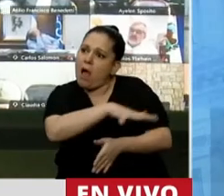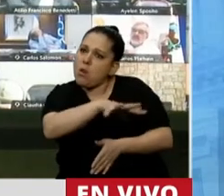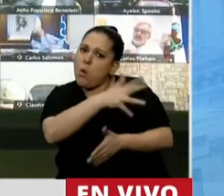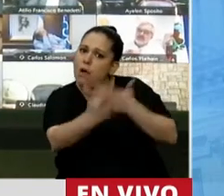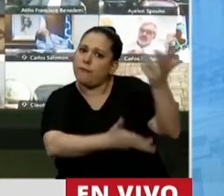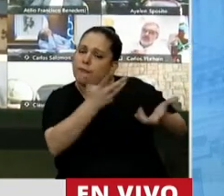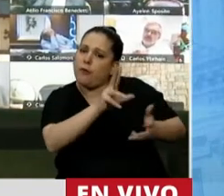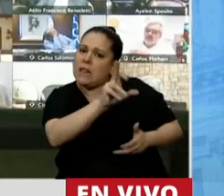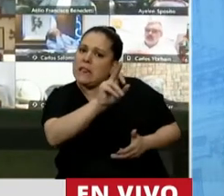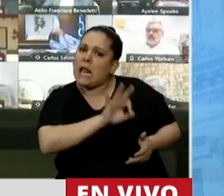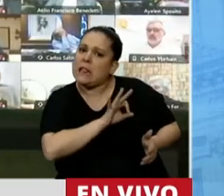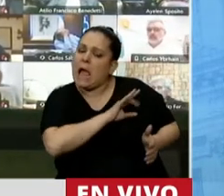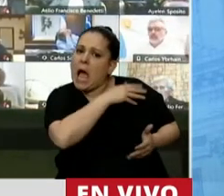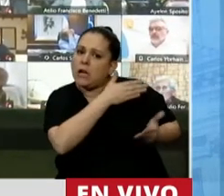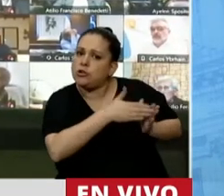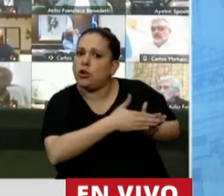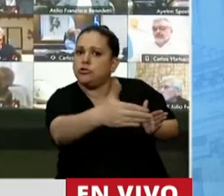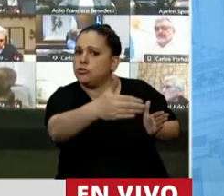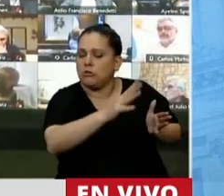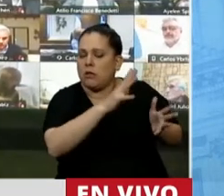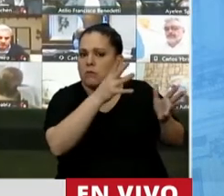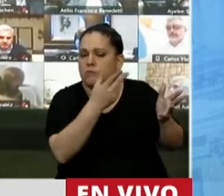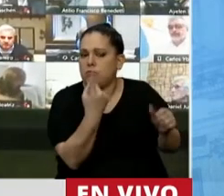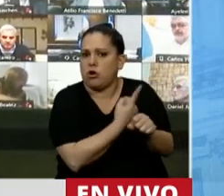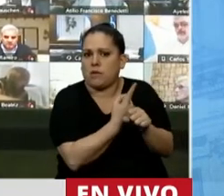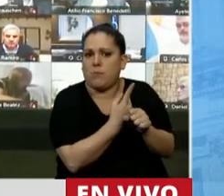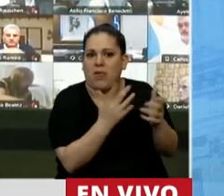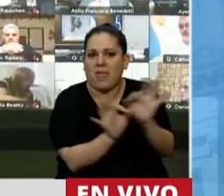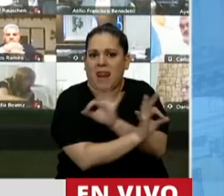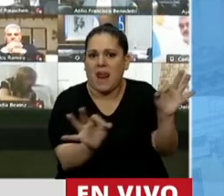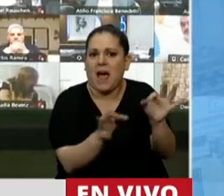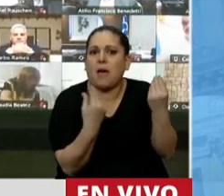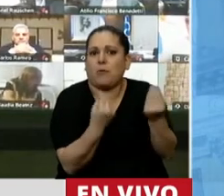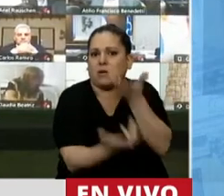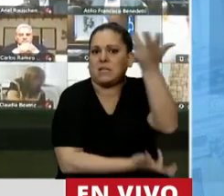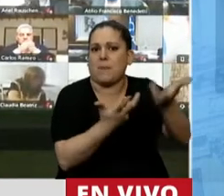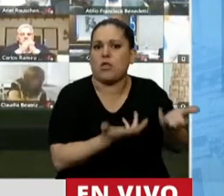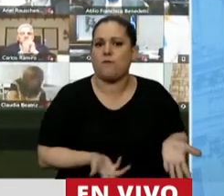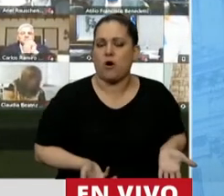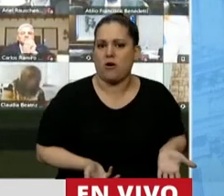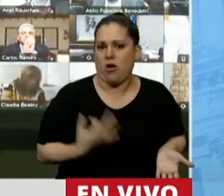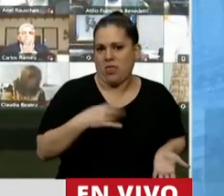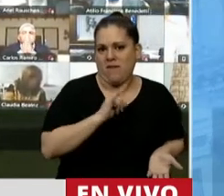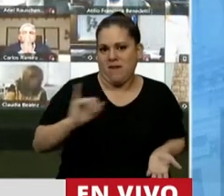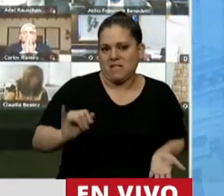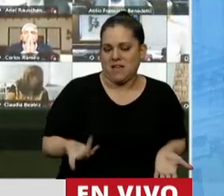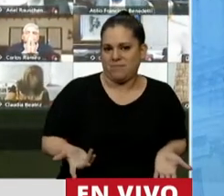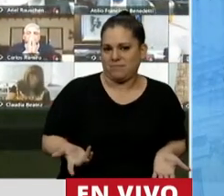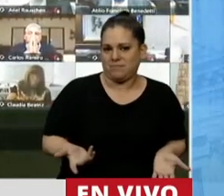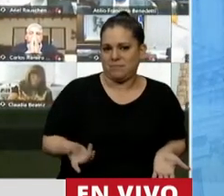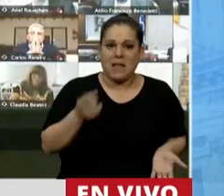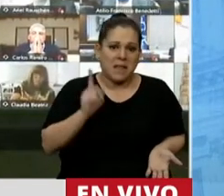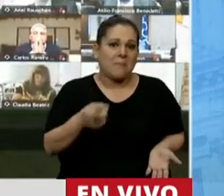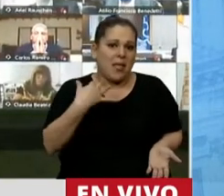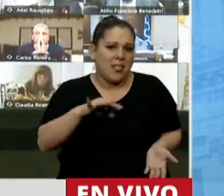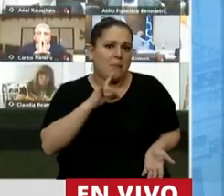inmovilizado por 30 años porque se prendió fuego el pasto. Y entonces, también tendrá que decir qué actividad